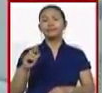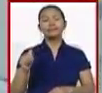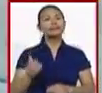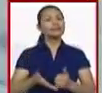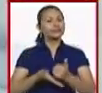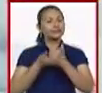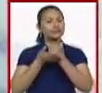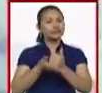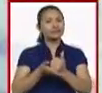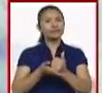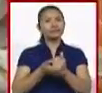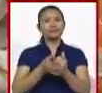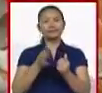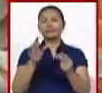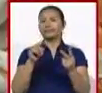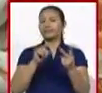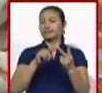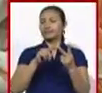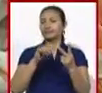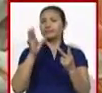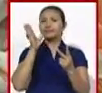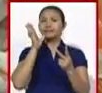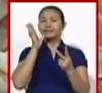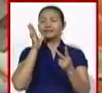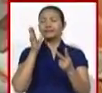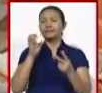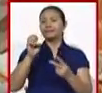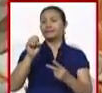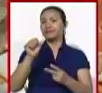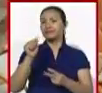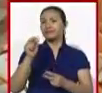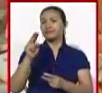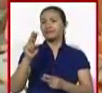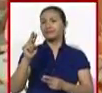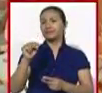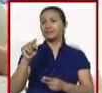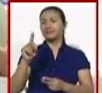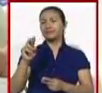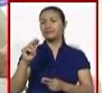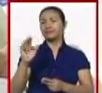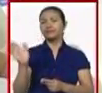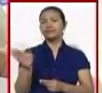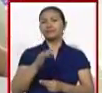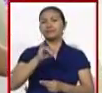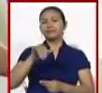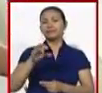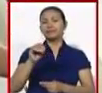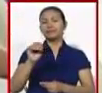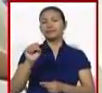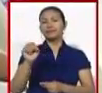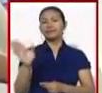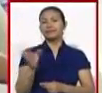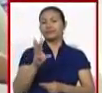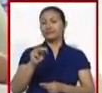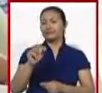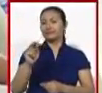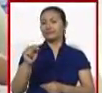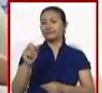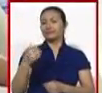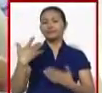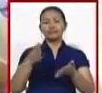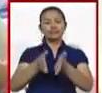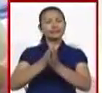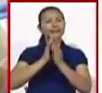fue ayudada por su mamá de nombre Sandra y su hermano José Manuel Valdés, y